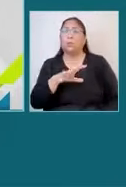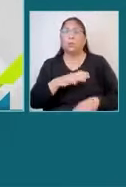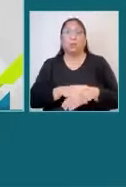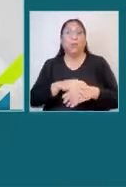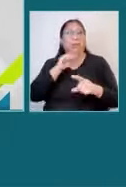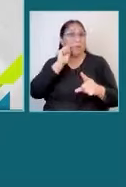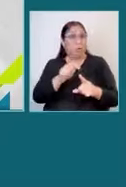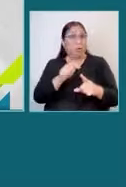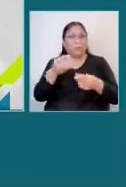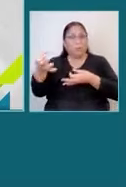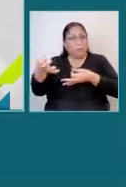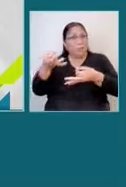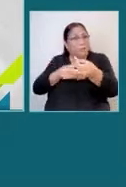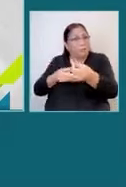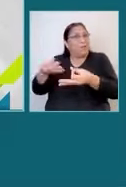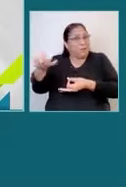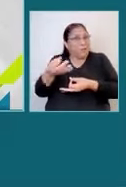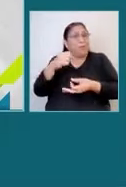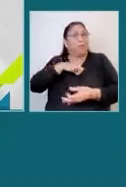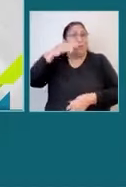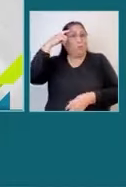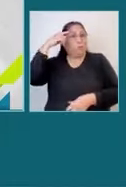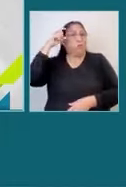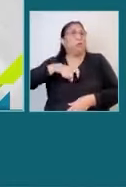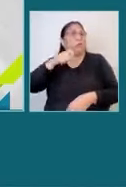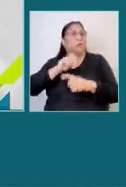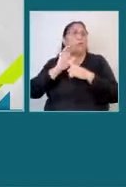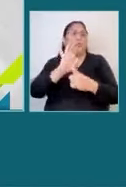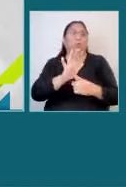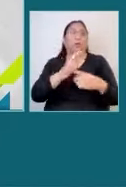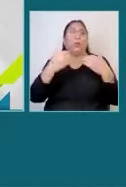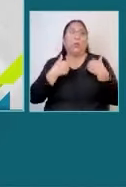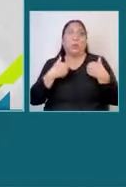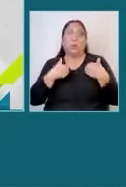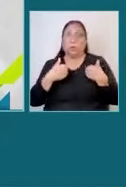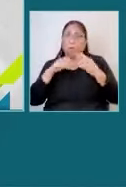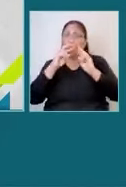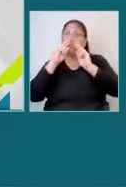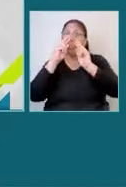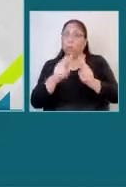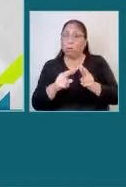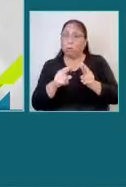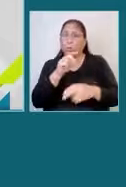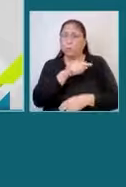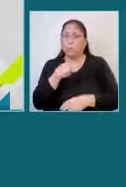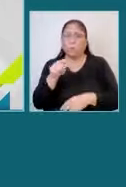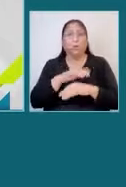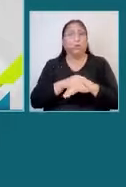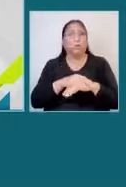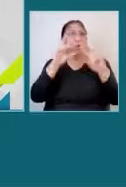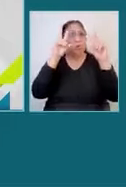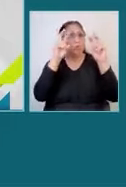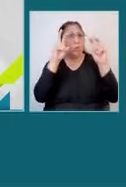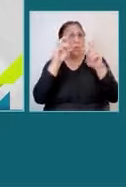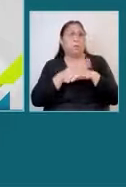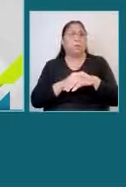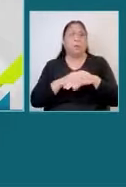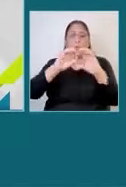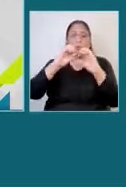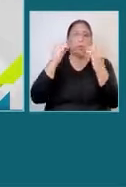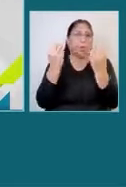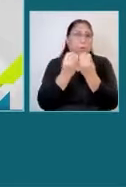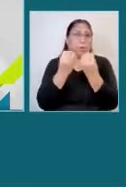estos intercambios, yo creo que hay que resaltar que han tenido consecuencias, inclusive sobre aspectos organizacionales.